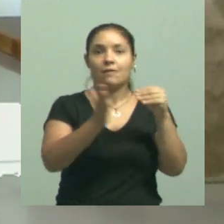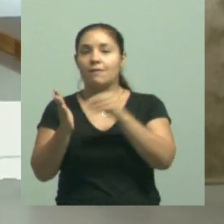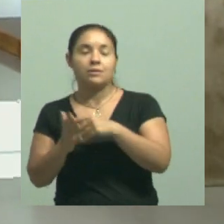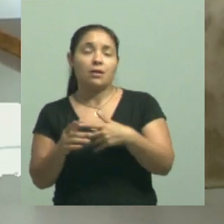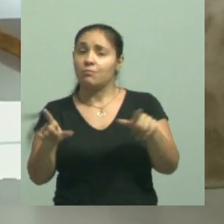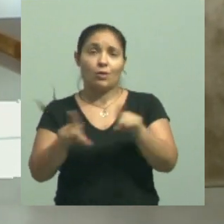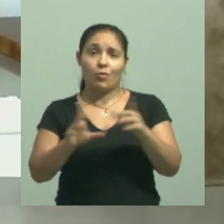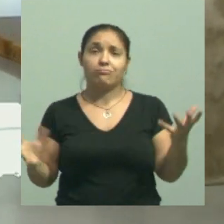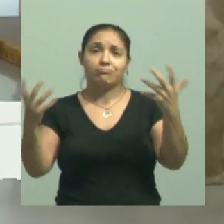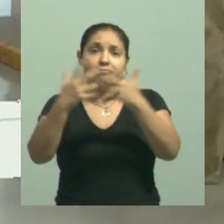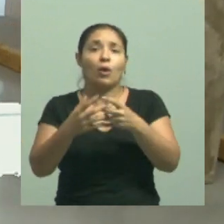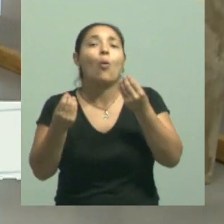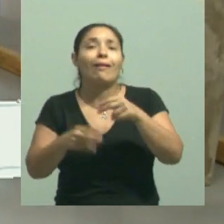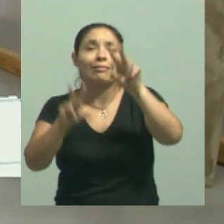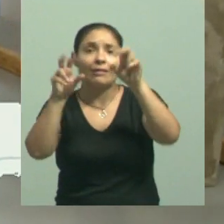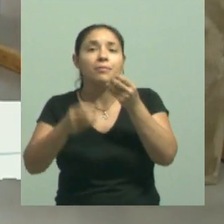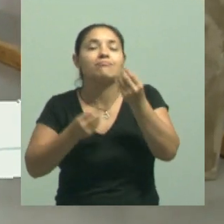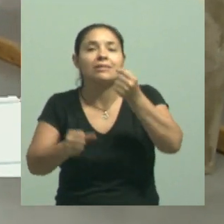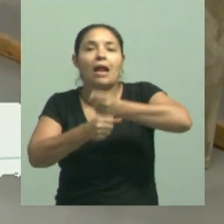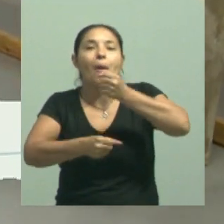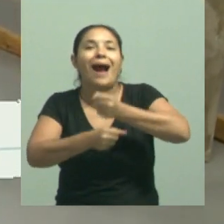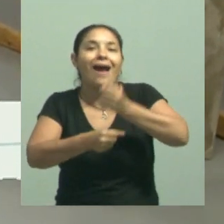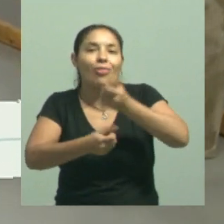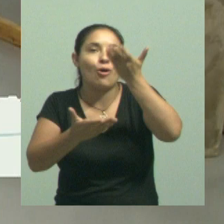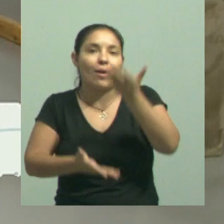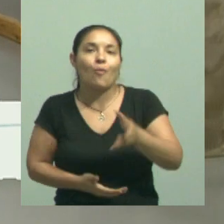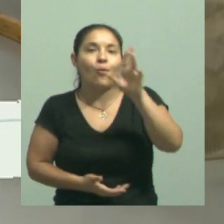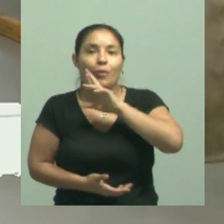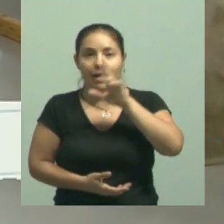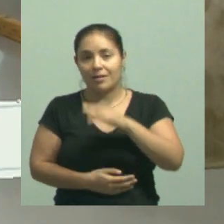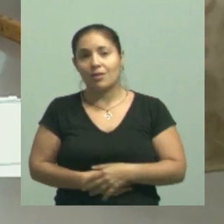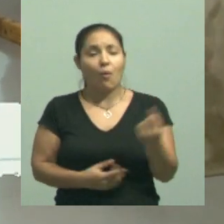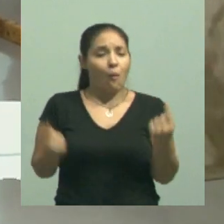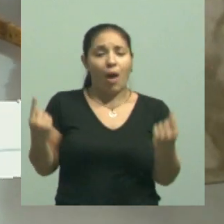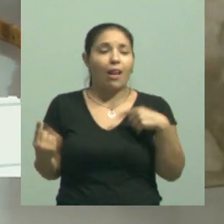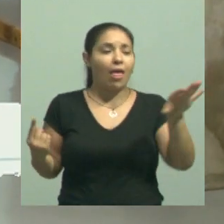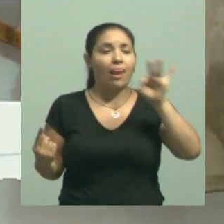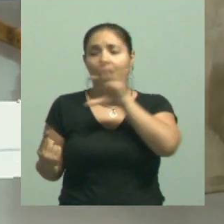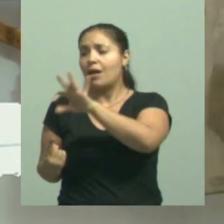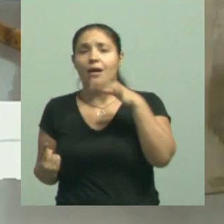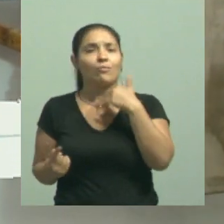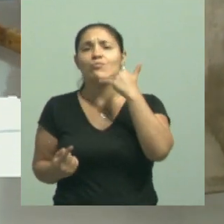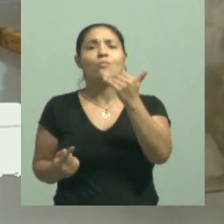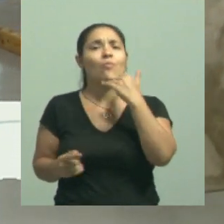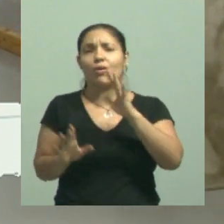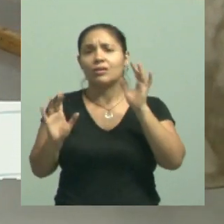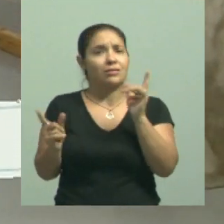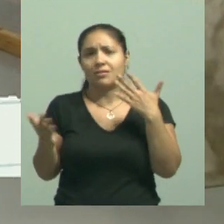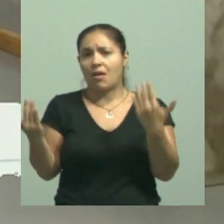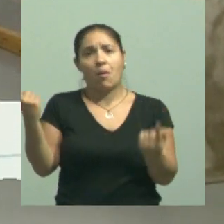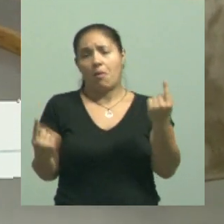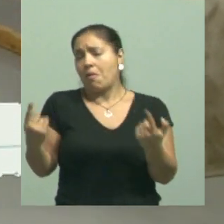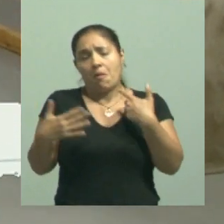los derechos de las mujeres. No importa cuál sea la referencia que queramos usar, si nuestra tendencia es más oriental o occidental, claro,